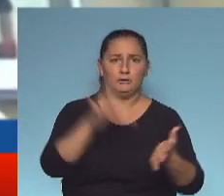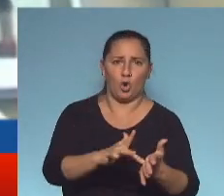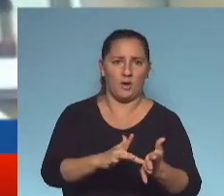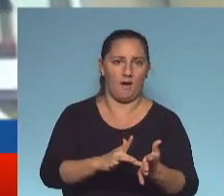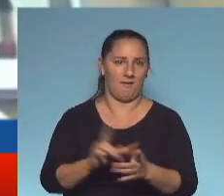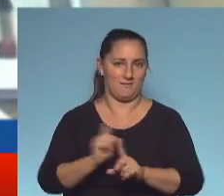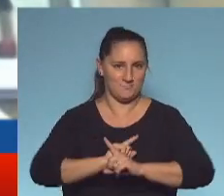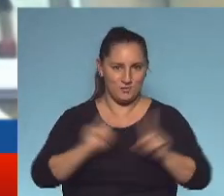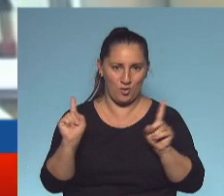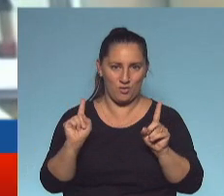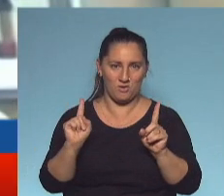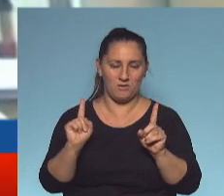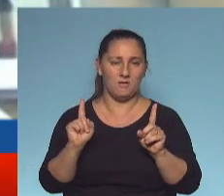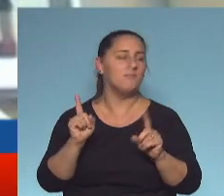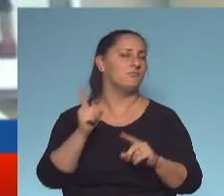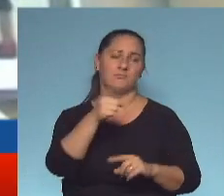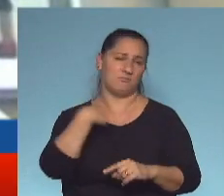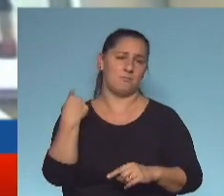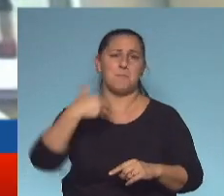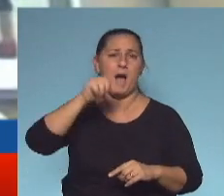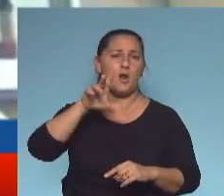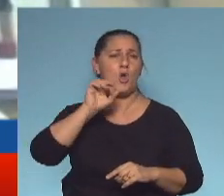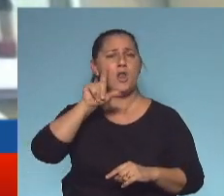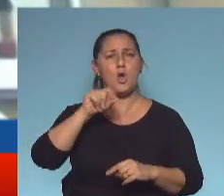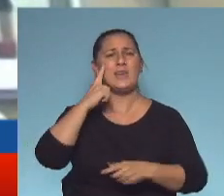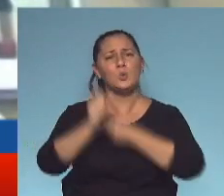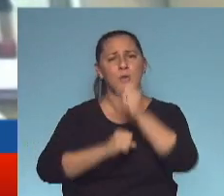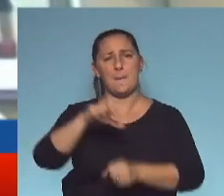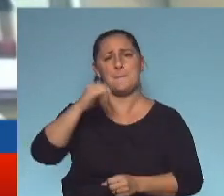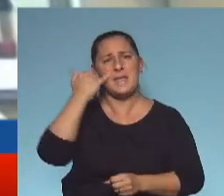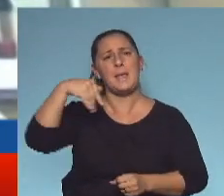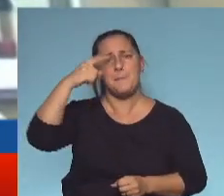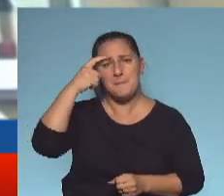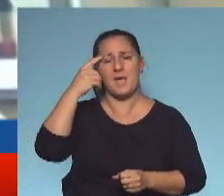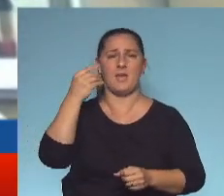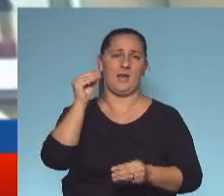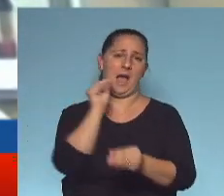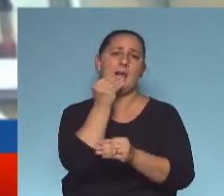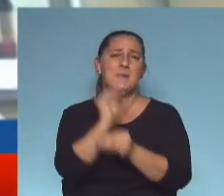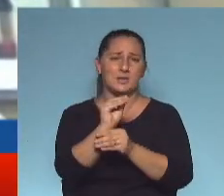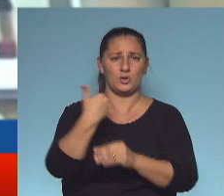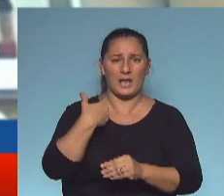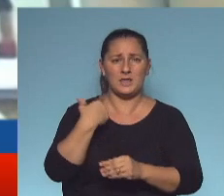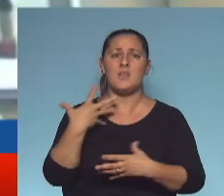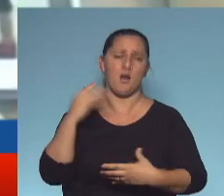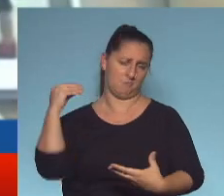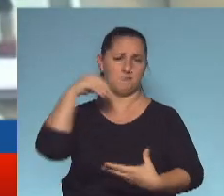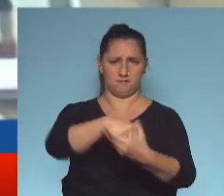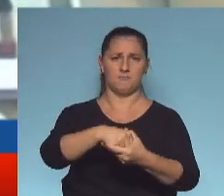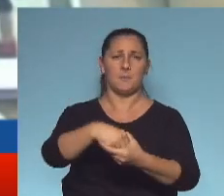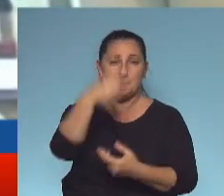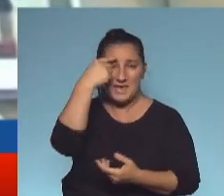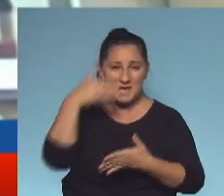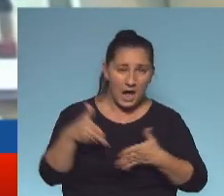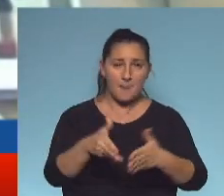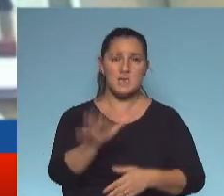que cuenten con nosotros, con muchos industriales pymes de alimentación argentina, que piensan que este es el camino